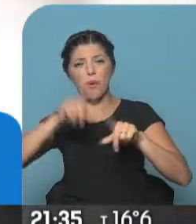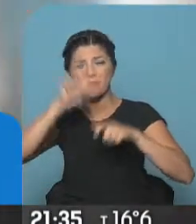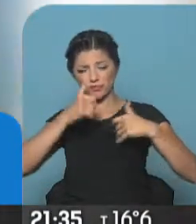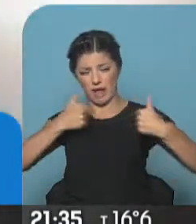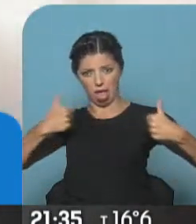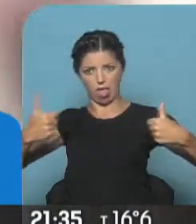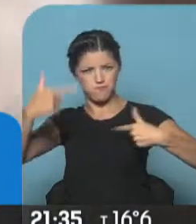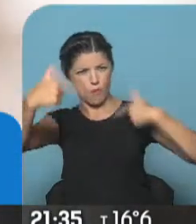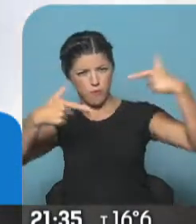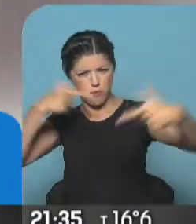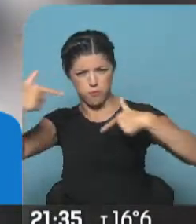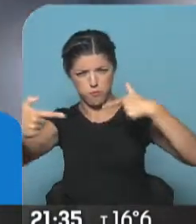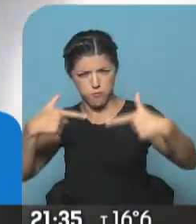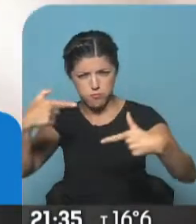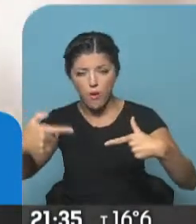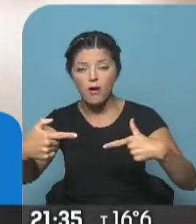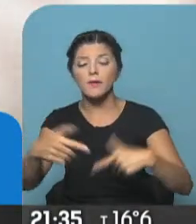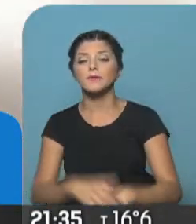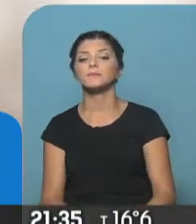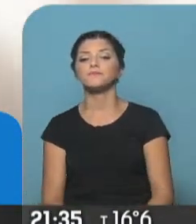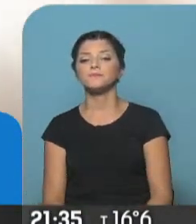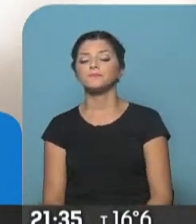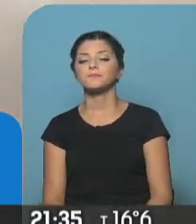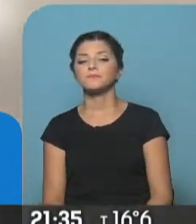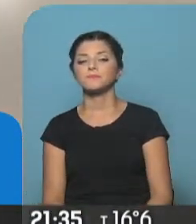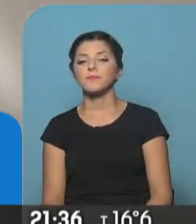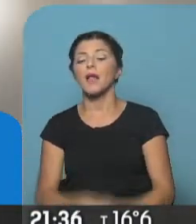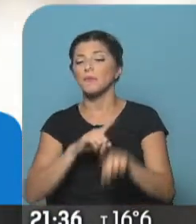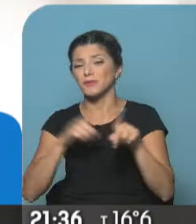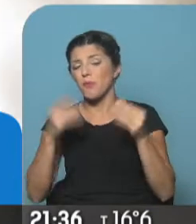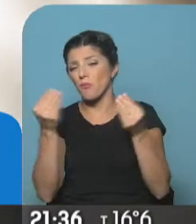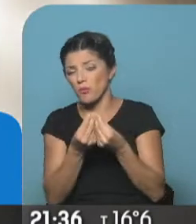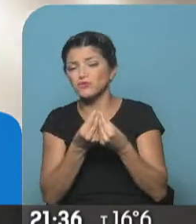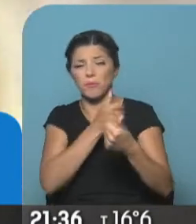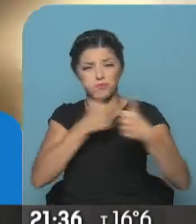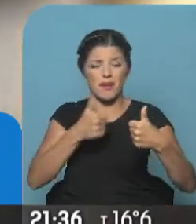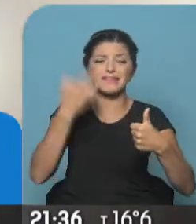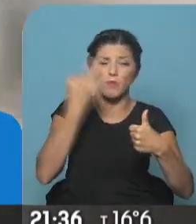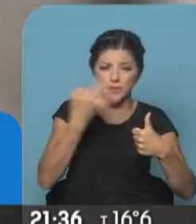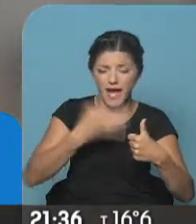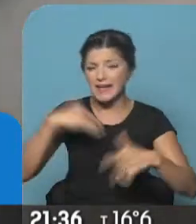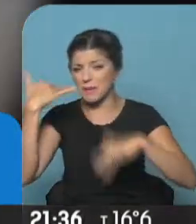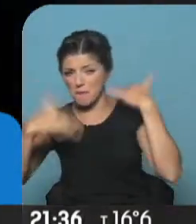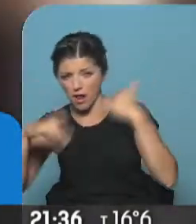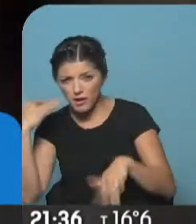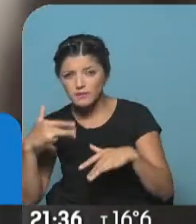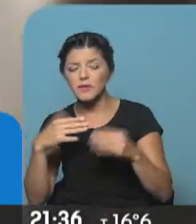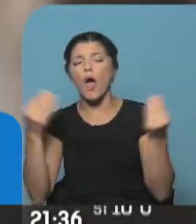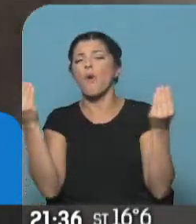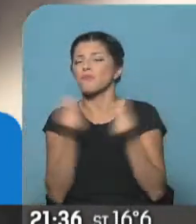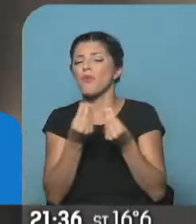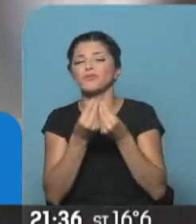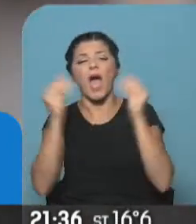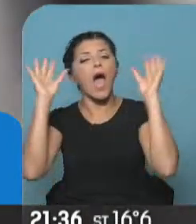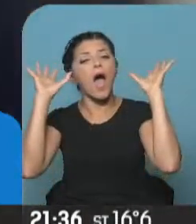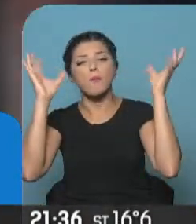intentaban escaparse. En medio de un fuerte despliegue de seguridad, equipos de emergencia evacuaron en decenas de ambulancias